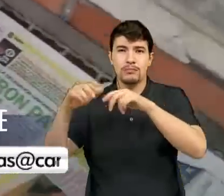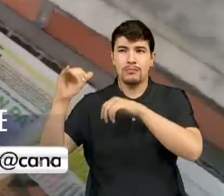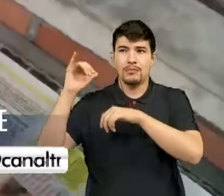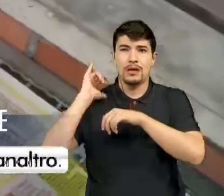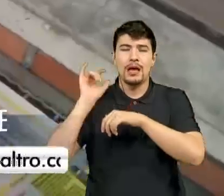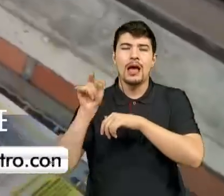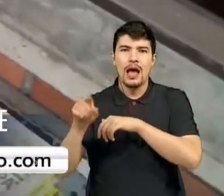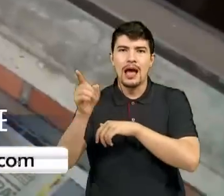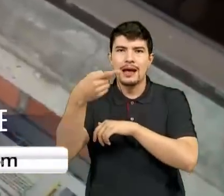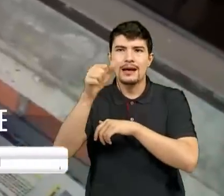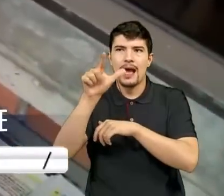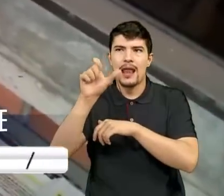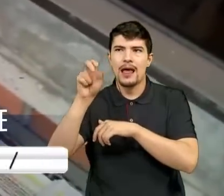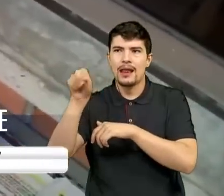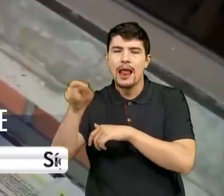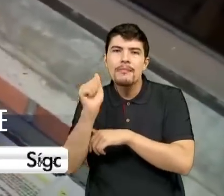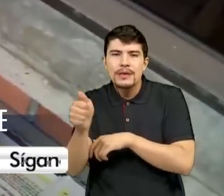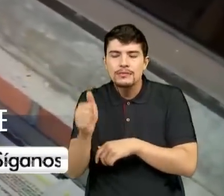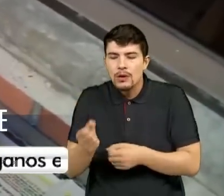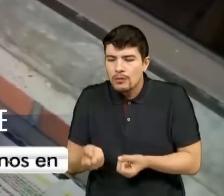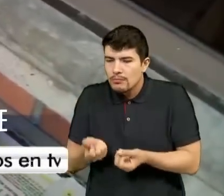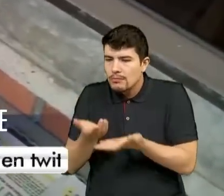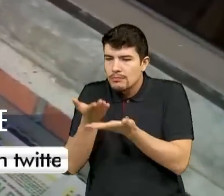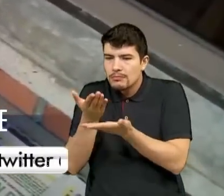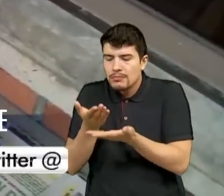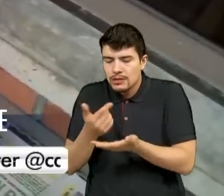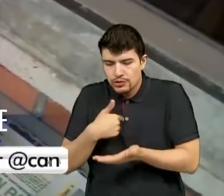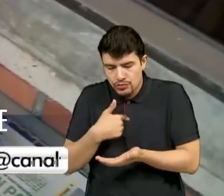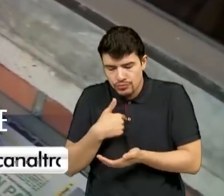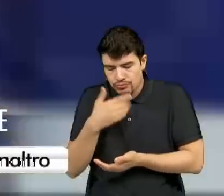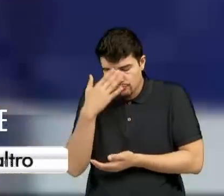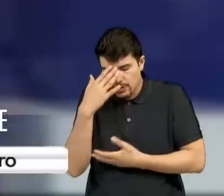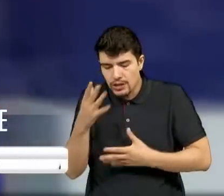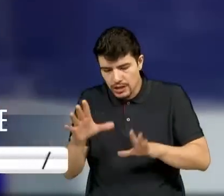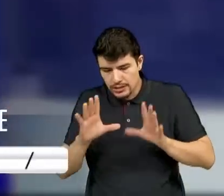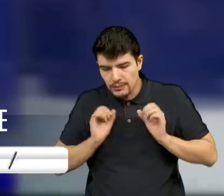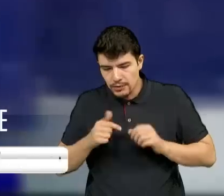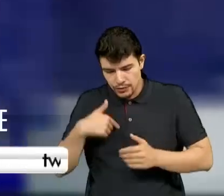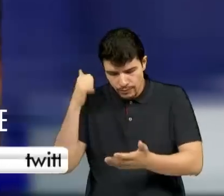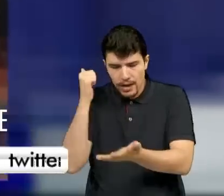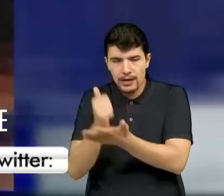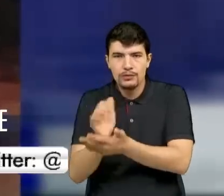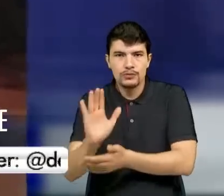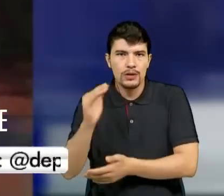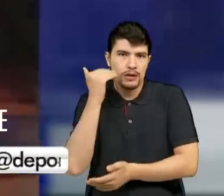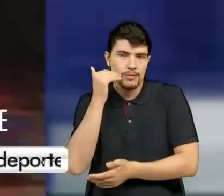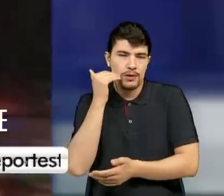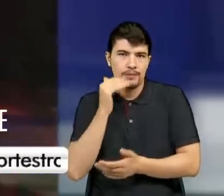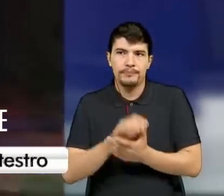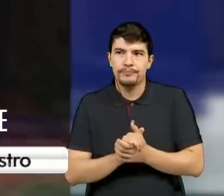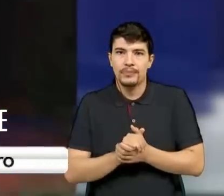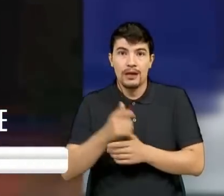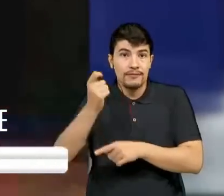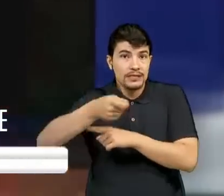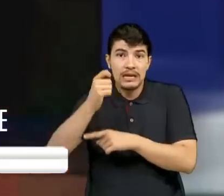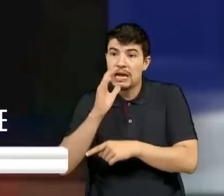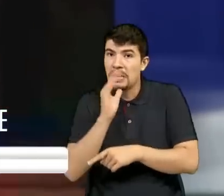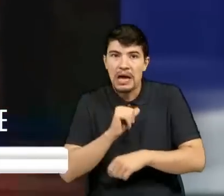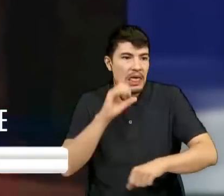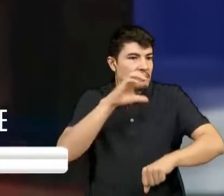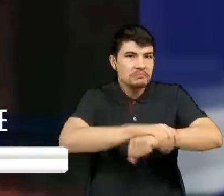entregó voluntariamente a la Fiscalía, aceptando ser el autor de este crimen. No hay captura, el